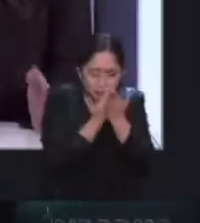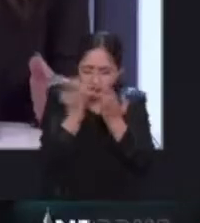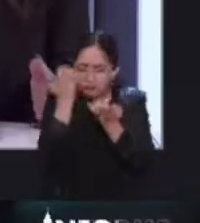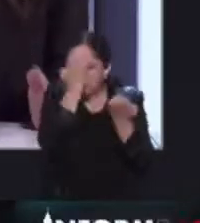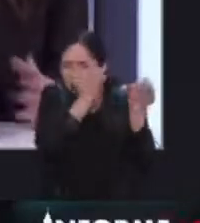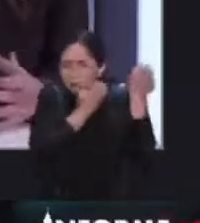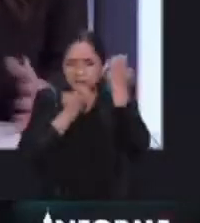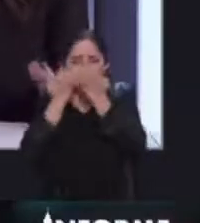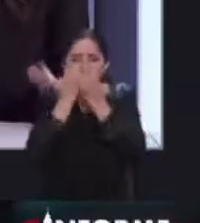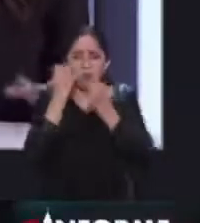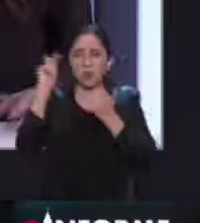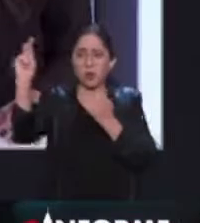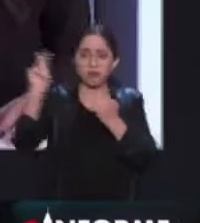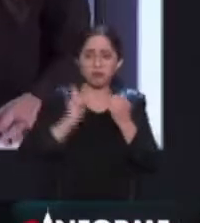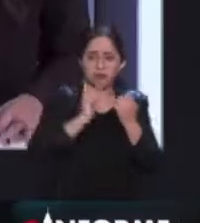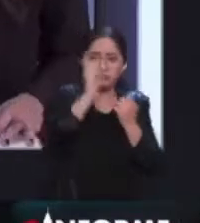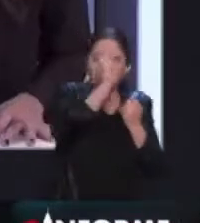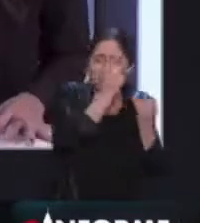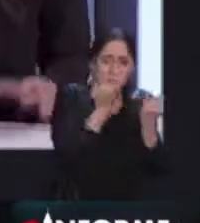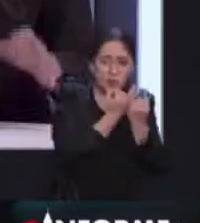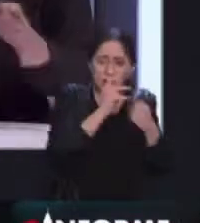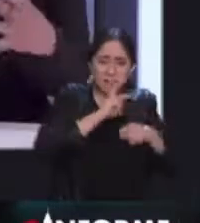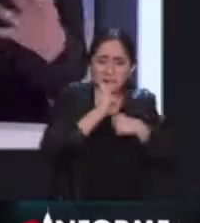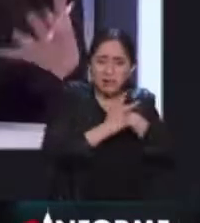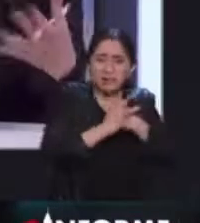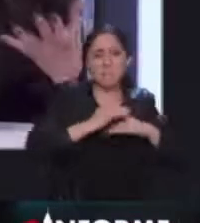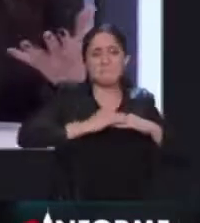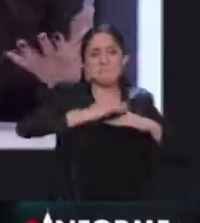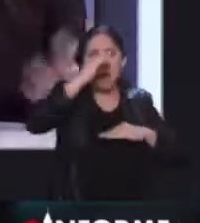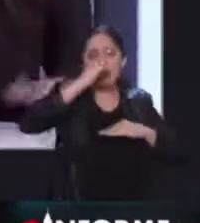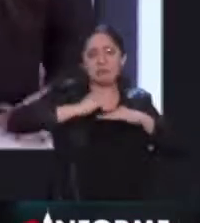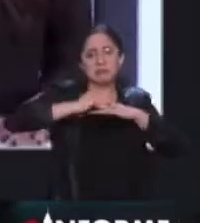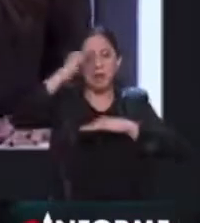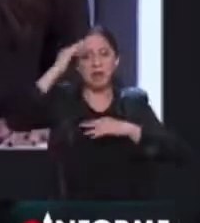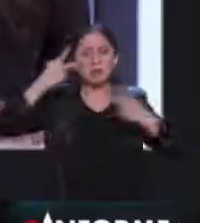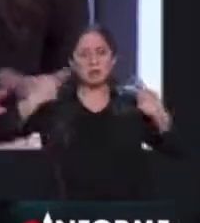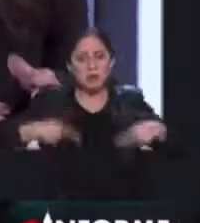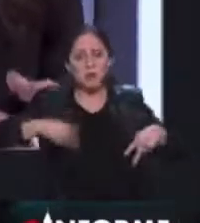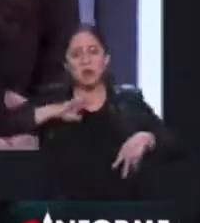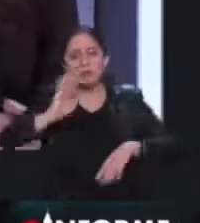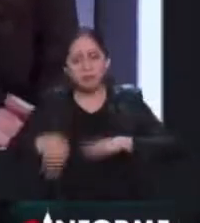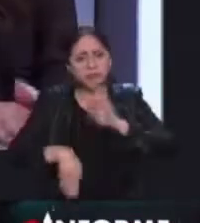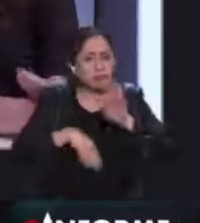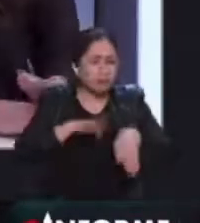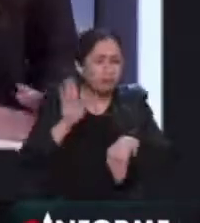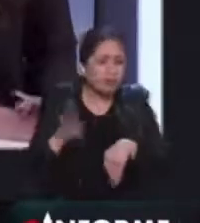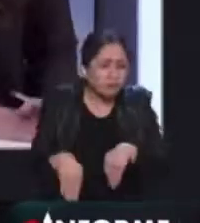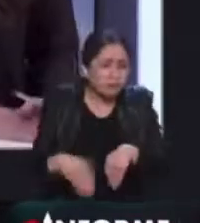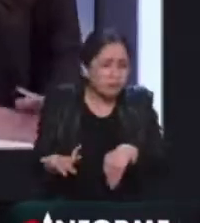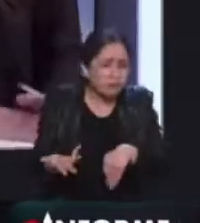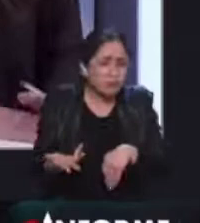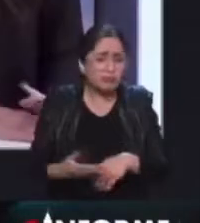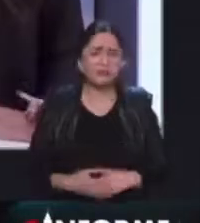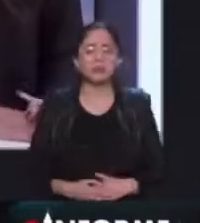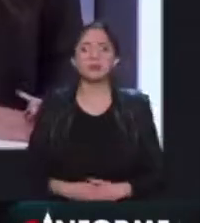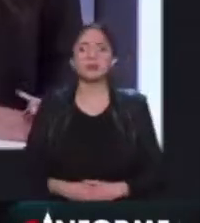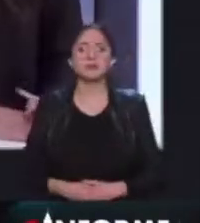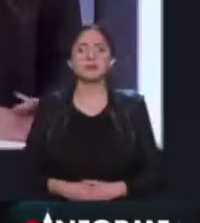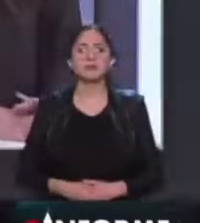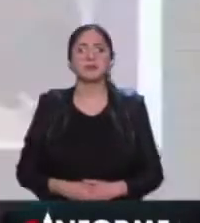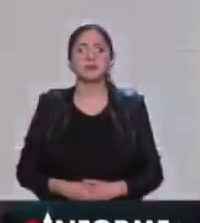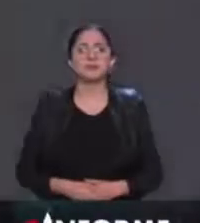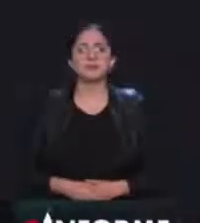está presentando en este informe en otros países también? Digamos, ¿cómo se dan estas tendencias a nivel del mundo? Sí, es exactamente lo mismo.